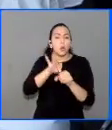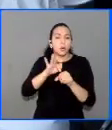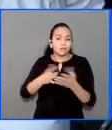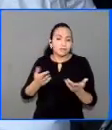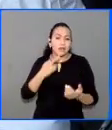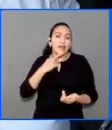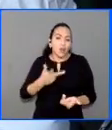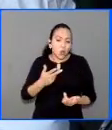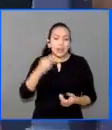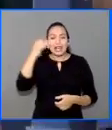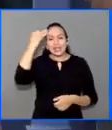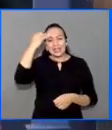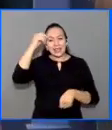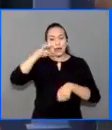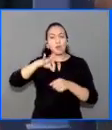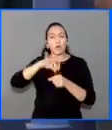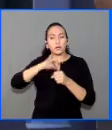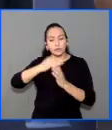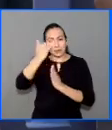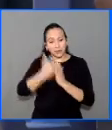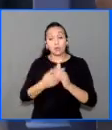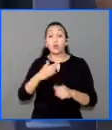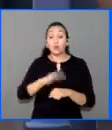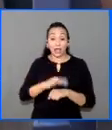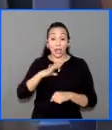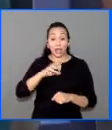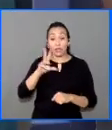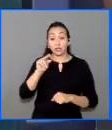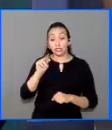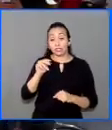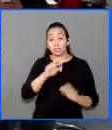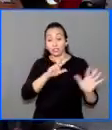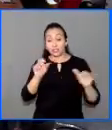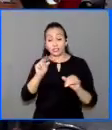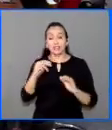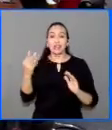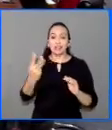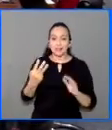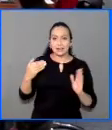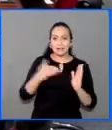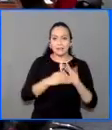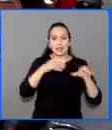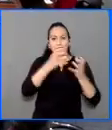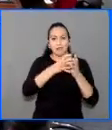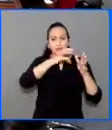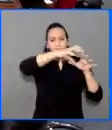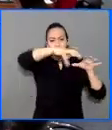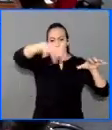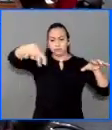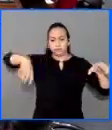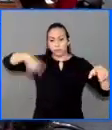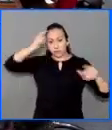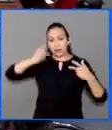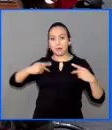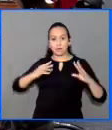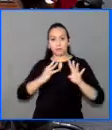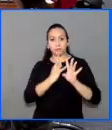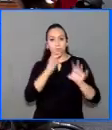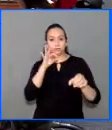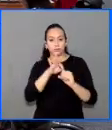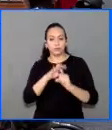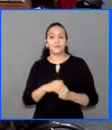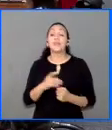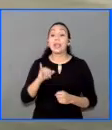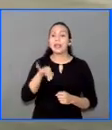las 83,997 casillas que se instalarán, el Consejo General del INE decidió implementar la